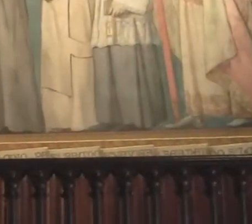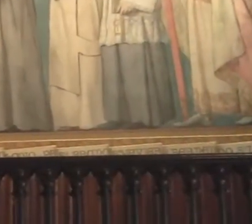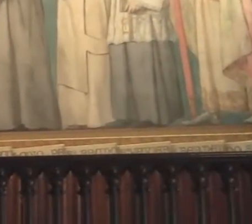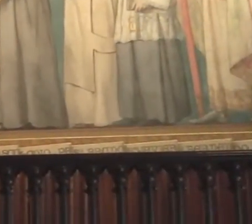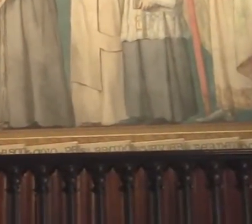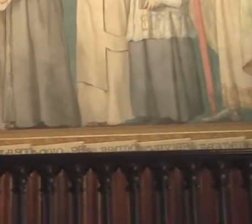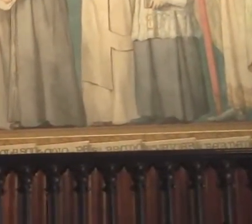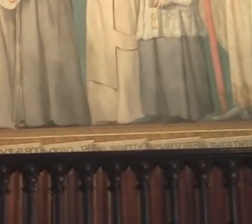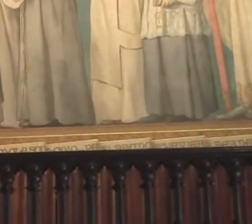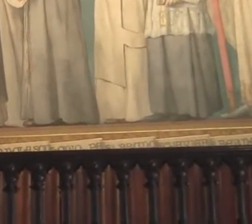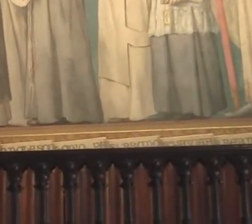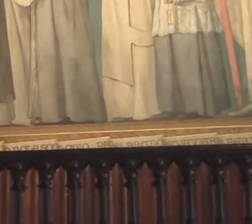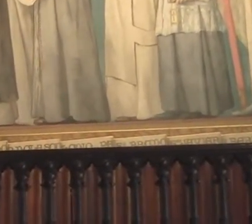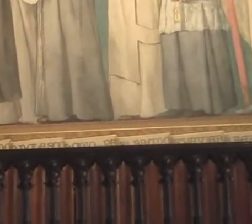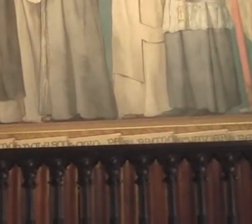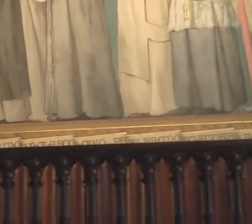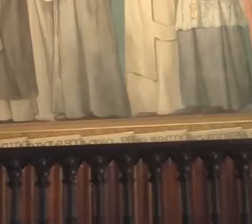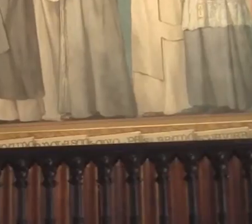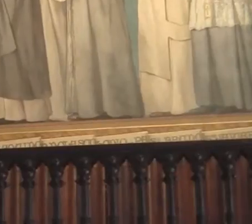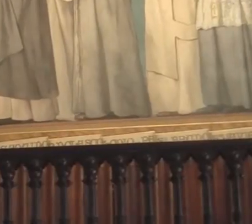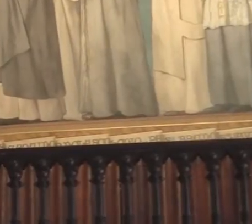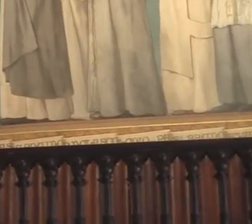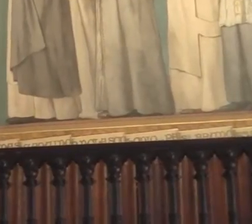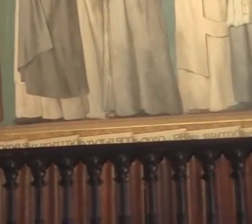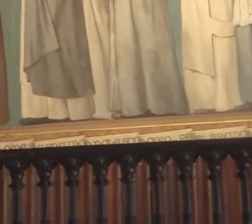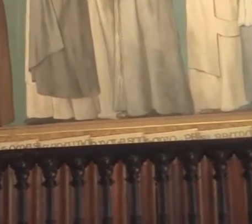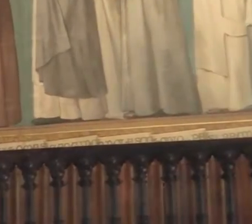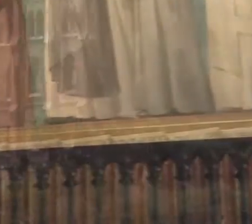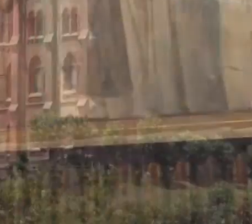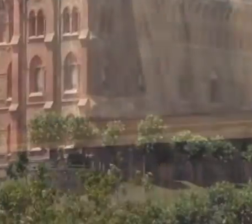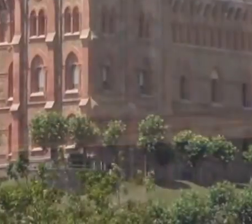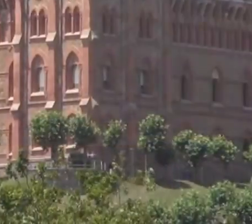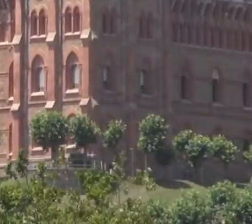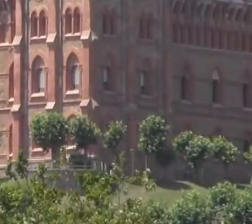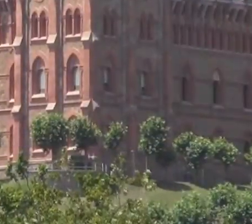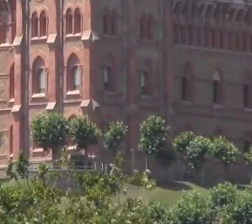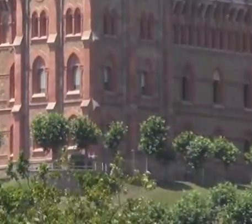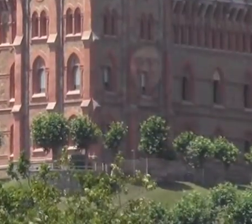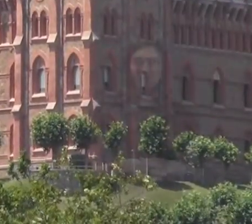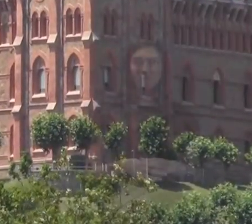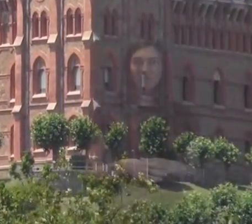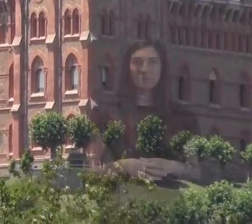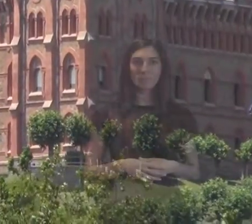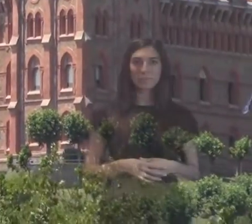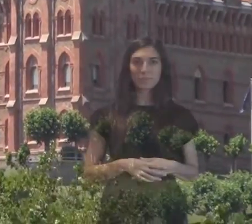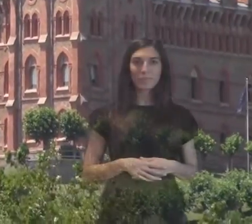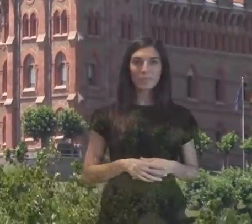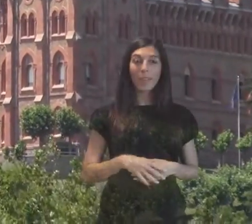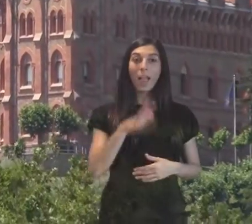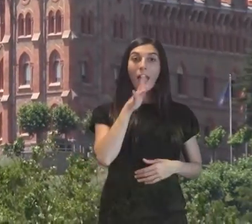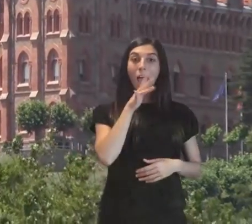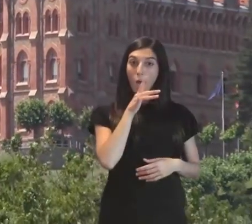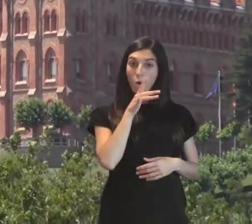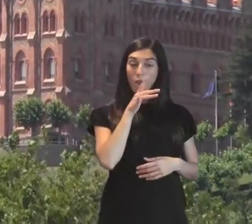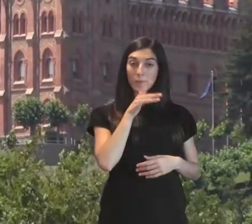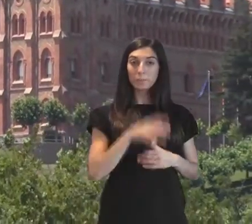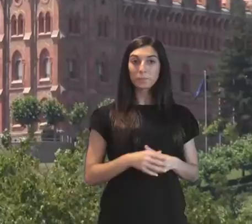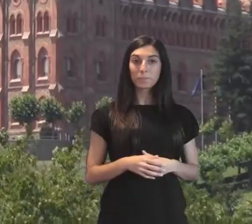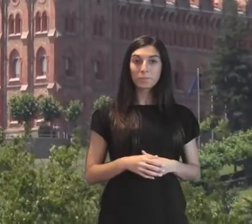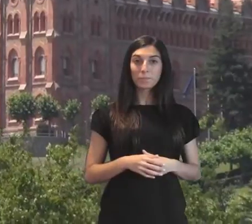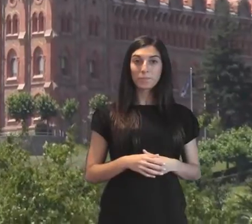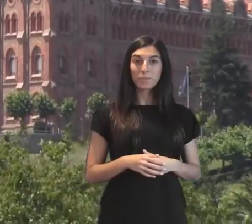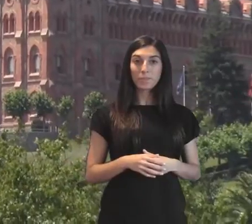lienzo, por Eduard Llorens Masdeu. En la actualidad, el edificio del Seminario Mayor es la sede de la Fundación Comillas y del